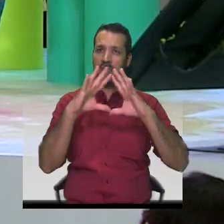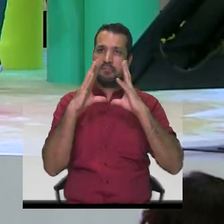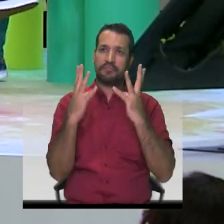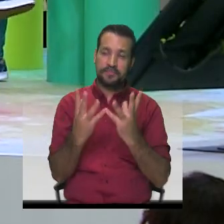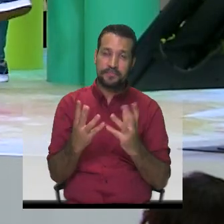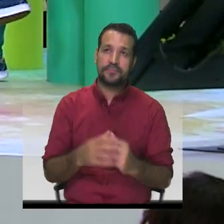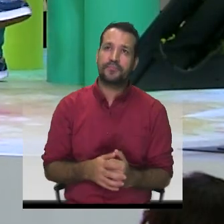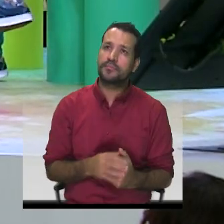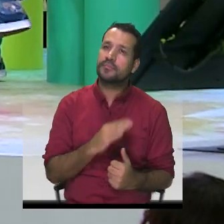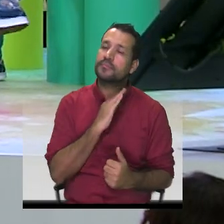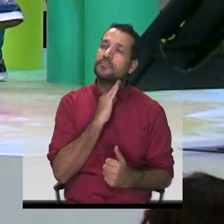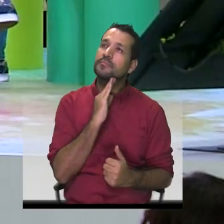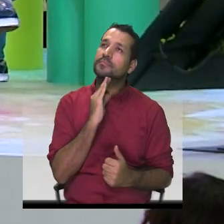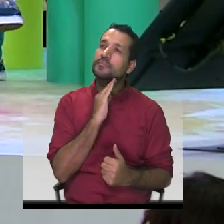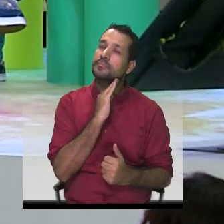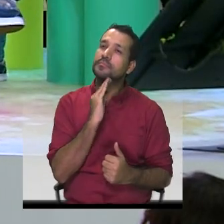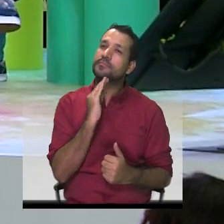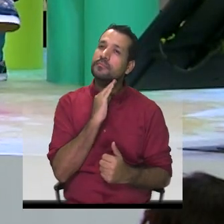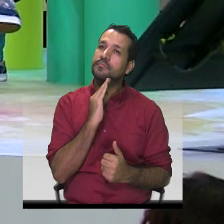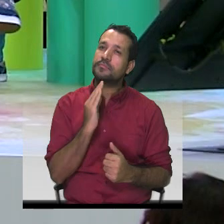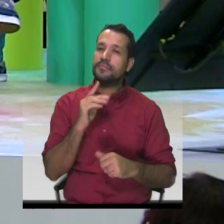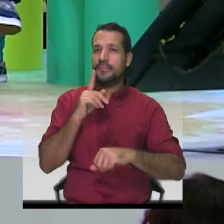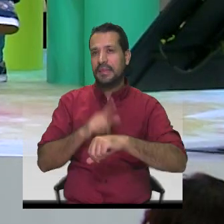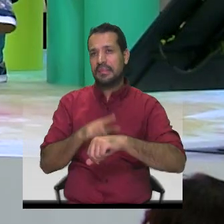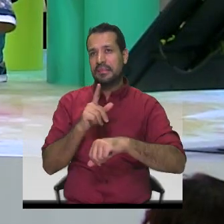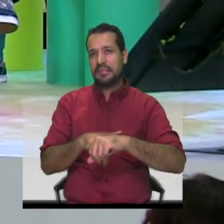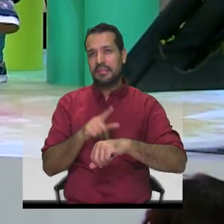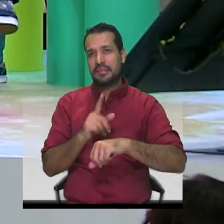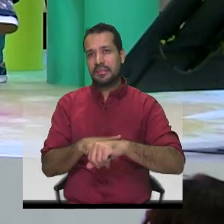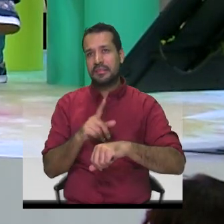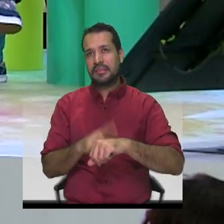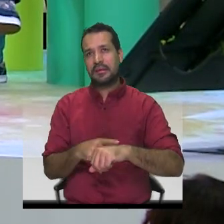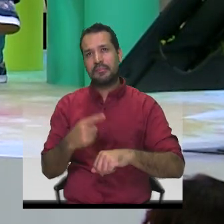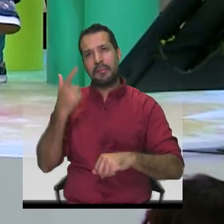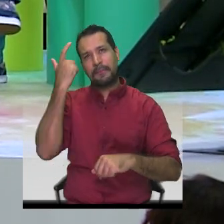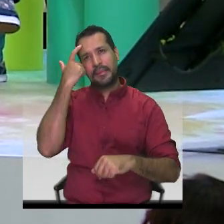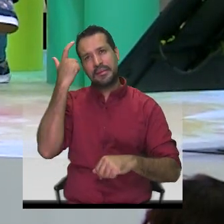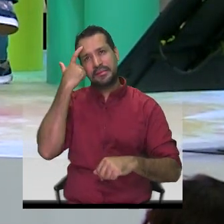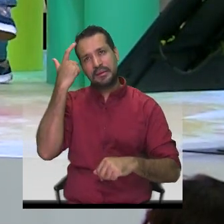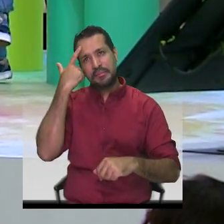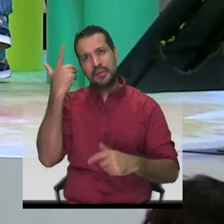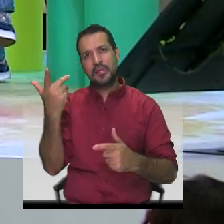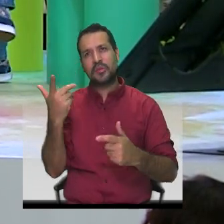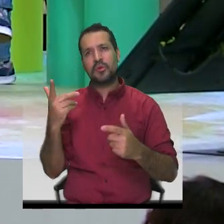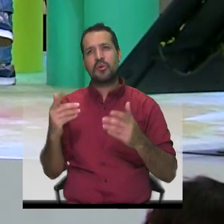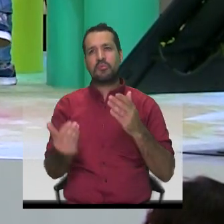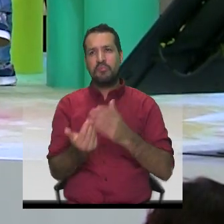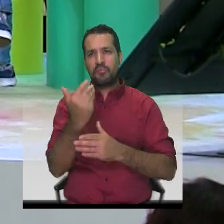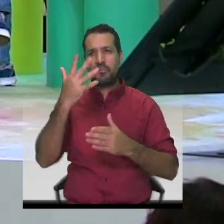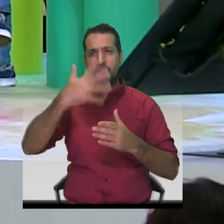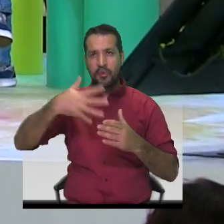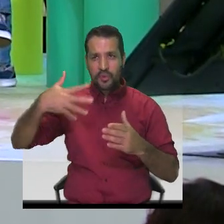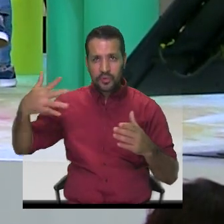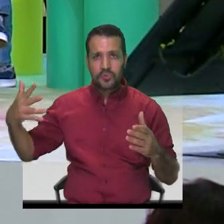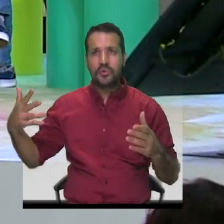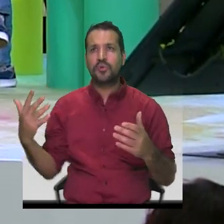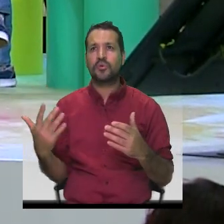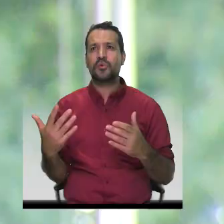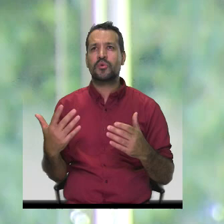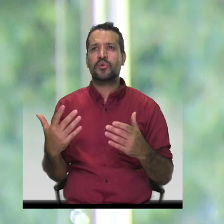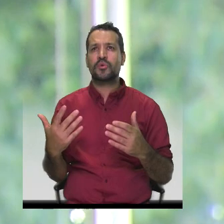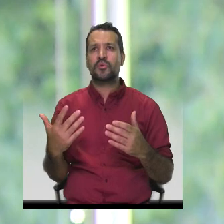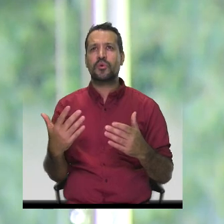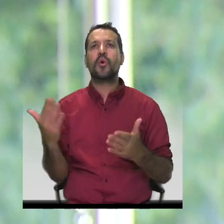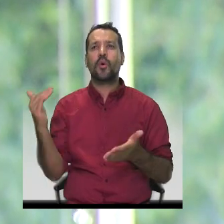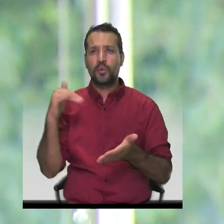Uh-huh. En este, pues como en este tiempo de colapsos de sistemas de pensamiento y de producción y demás, yo creo que vuelvo a Daniel Christian